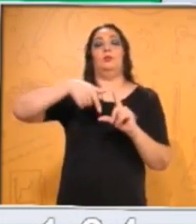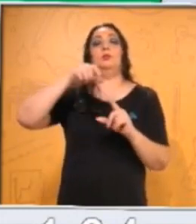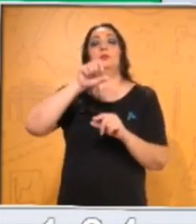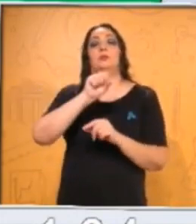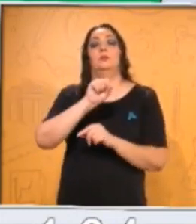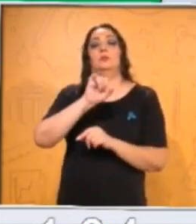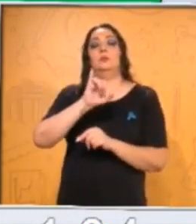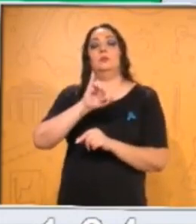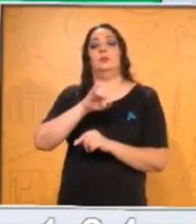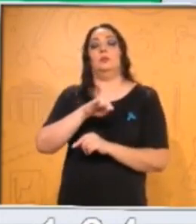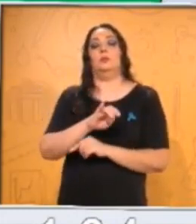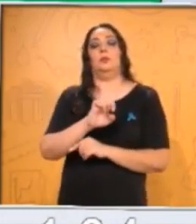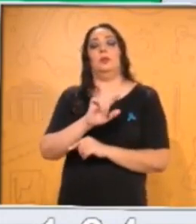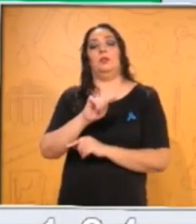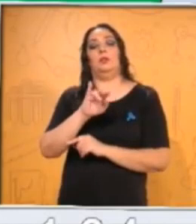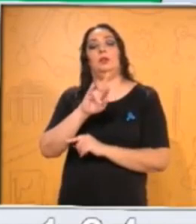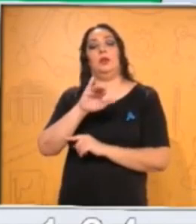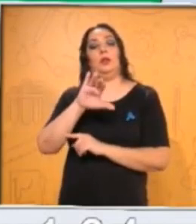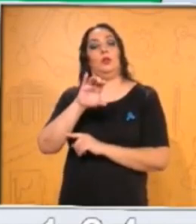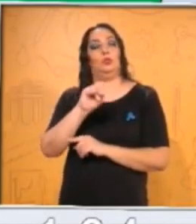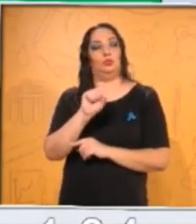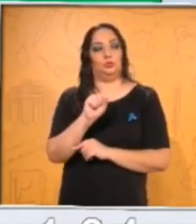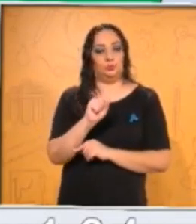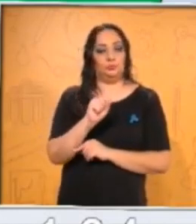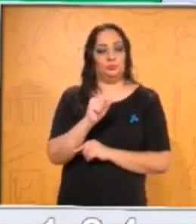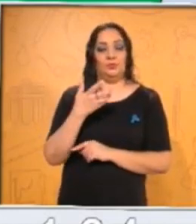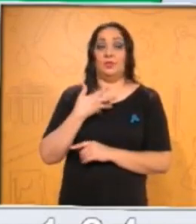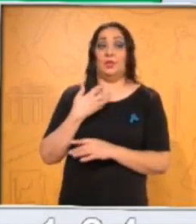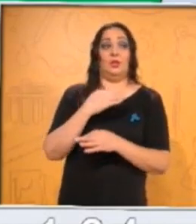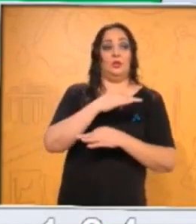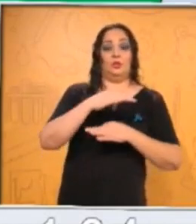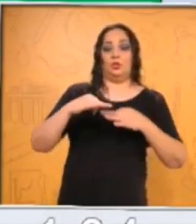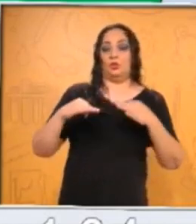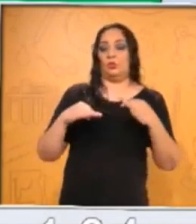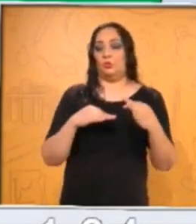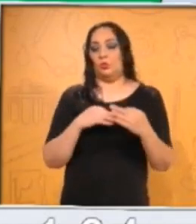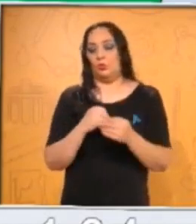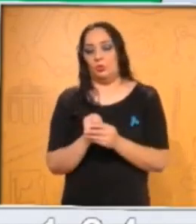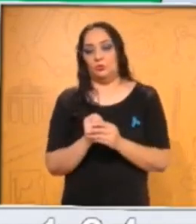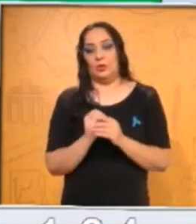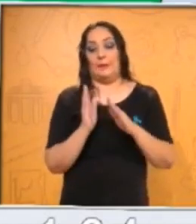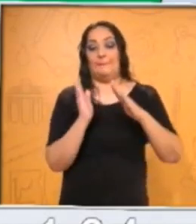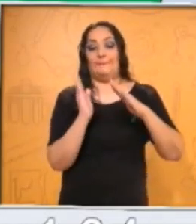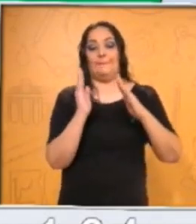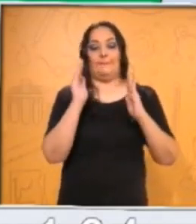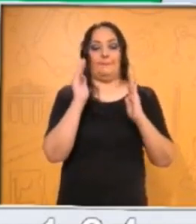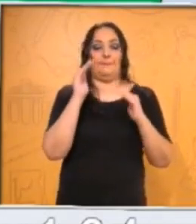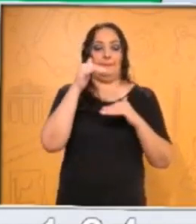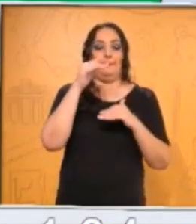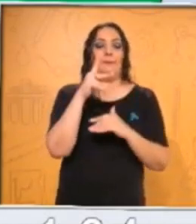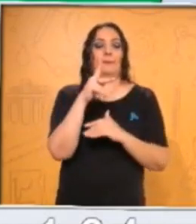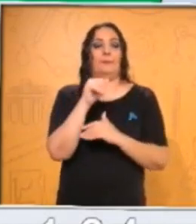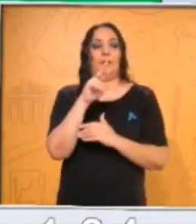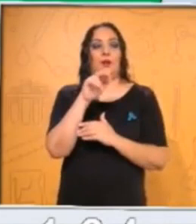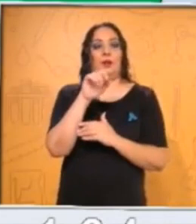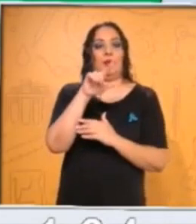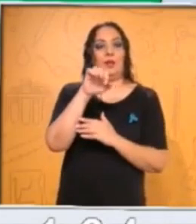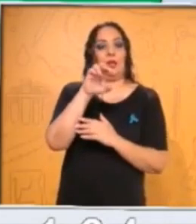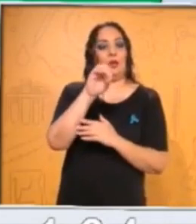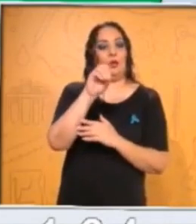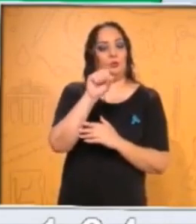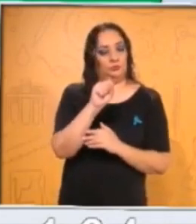tiene mínimo, bueno, tiene todos sus lados, perdón, de forma paralela. Son paralelos unos a